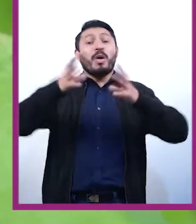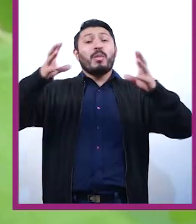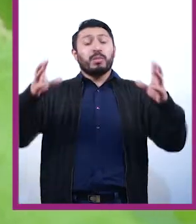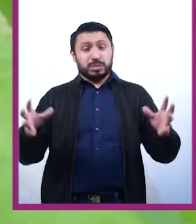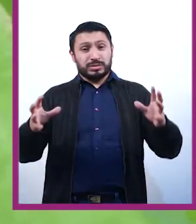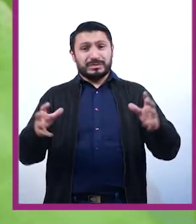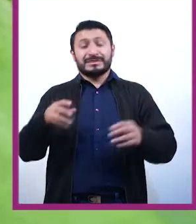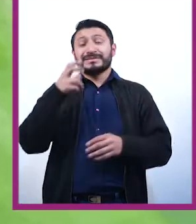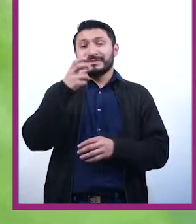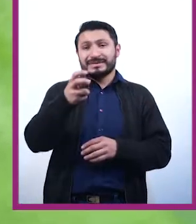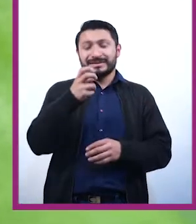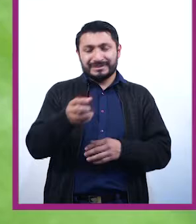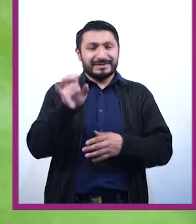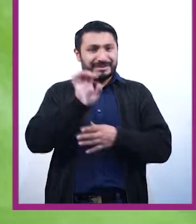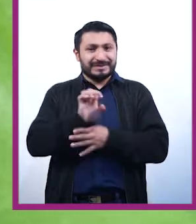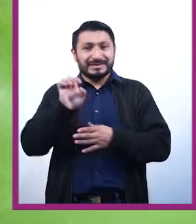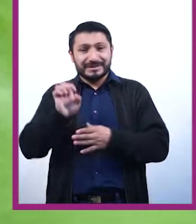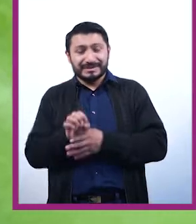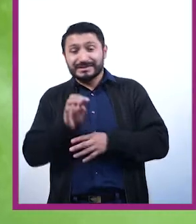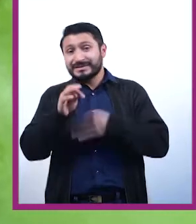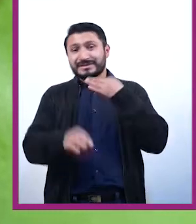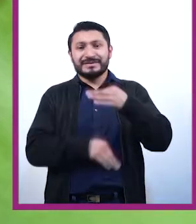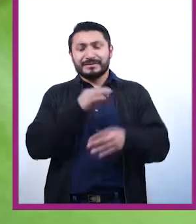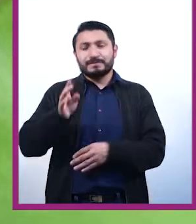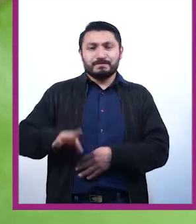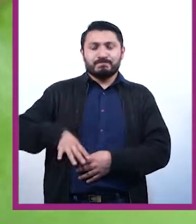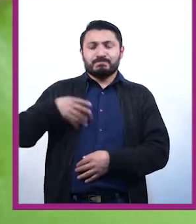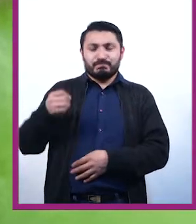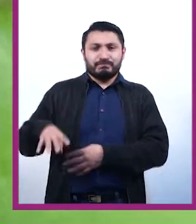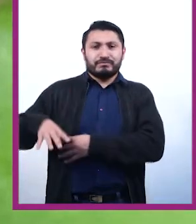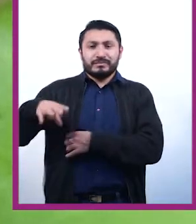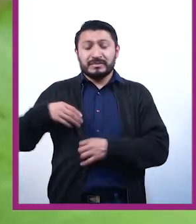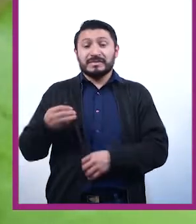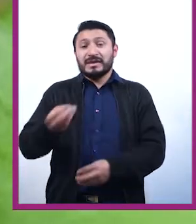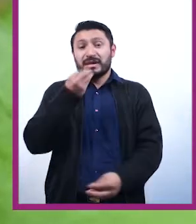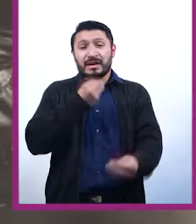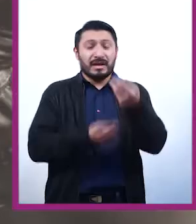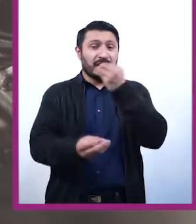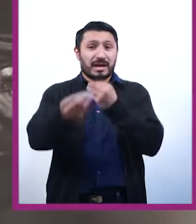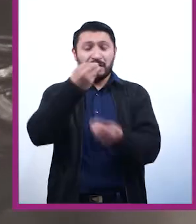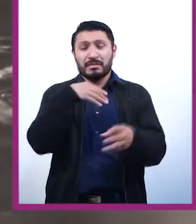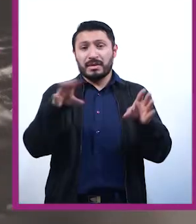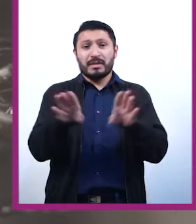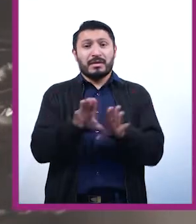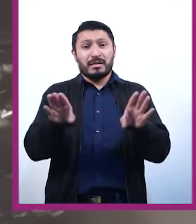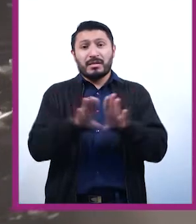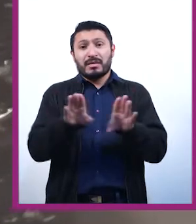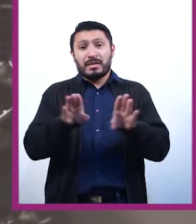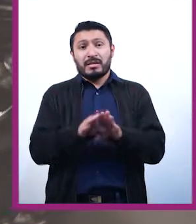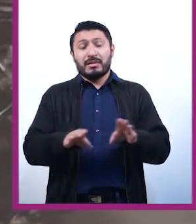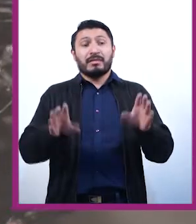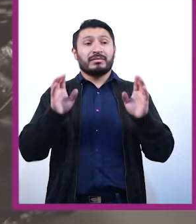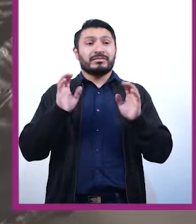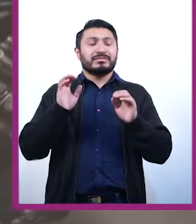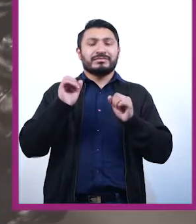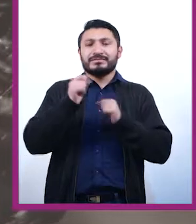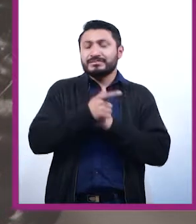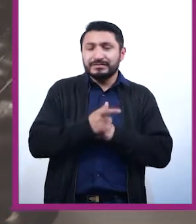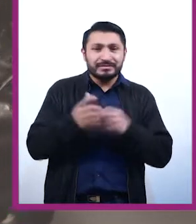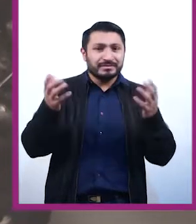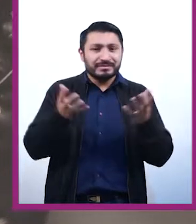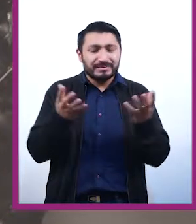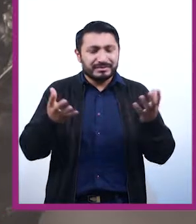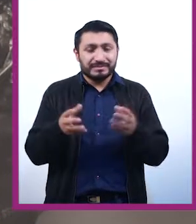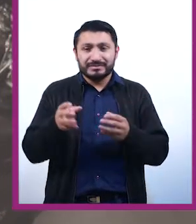16 veces más su tamaño. A partir de entonces, todos sus esfuerzos para conseguir alimento estarían centrados en